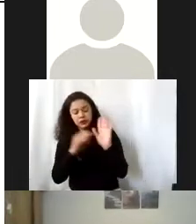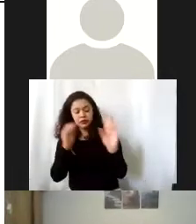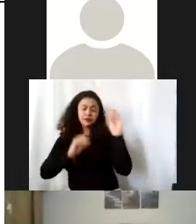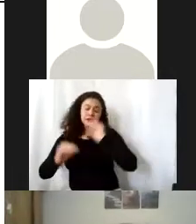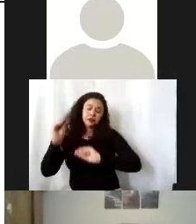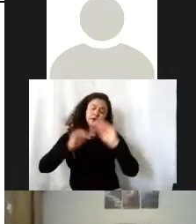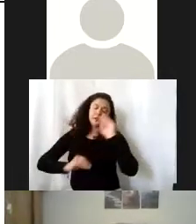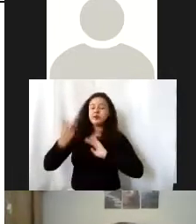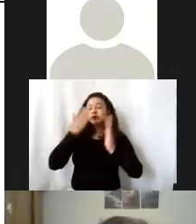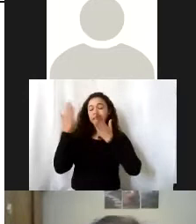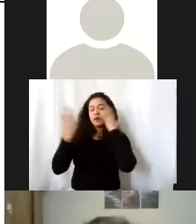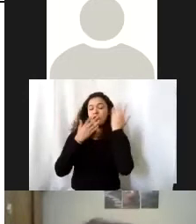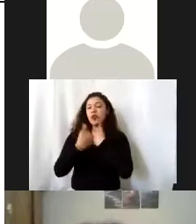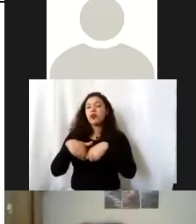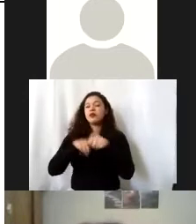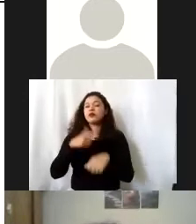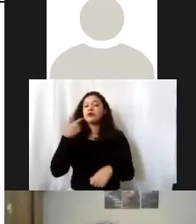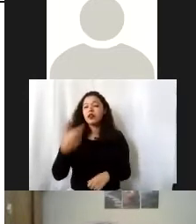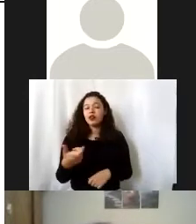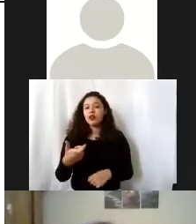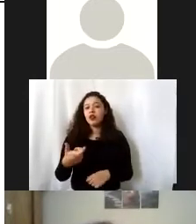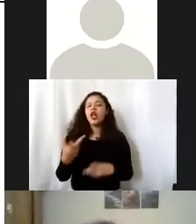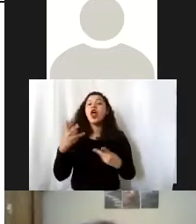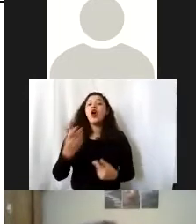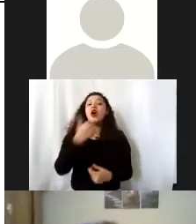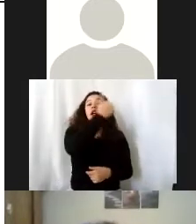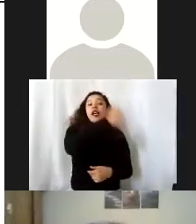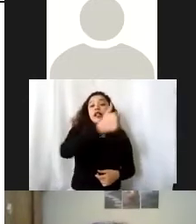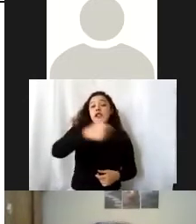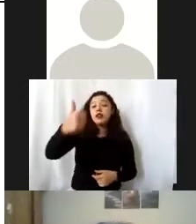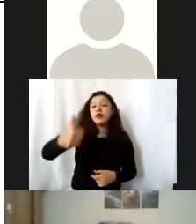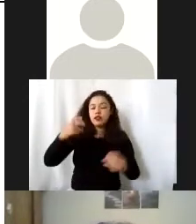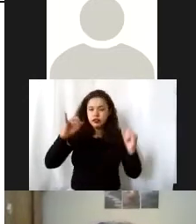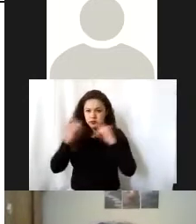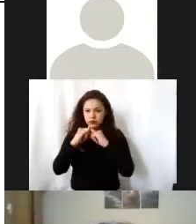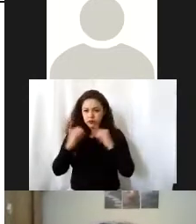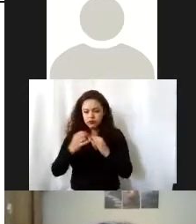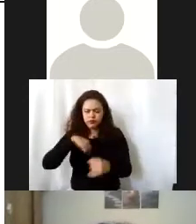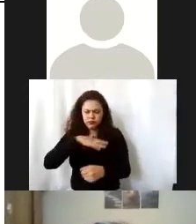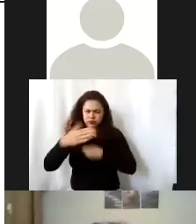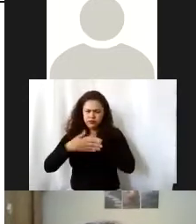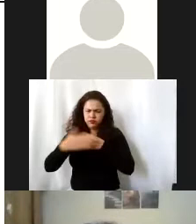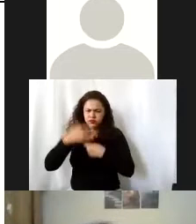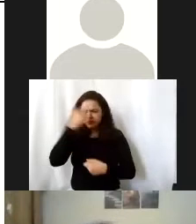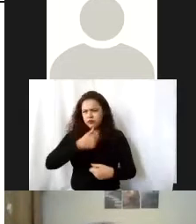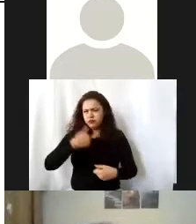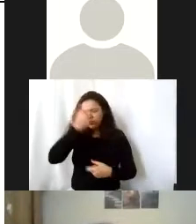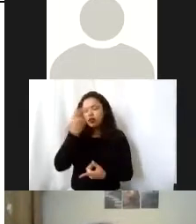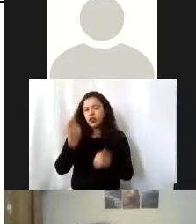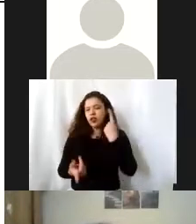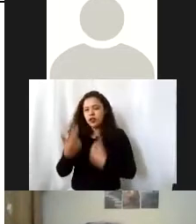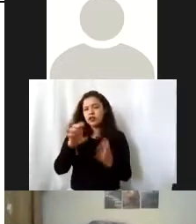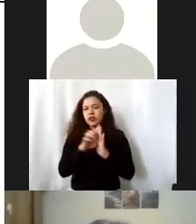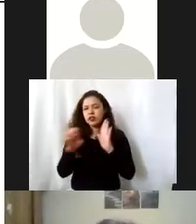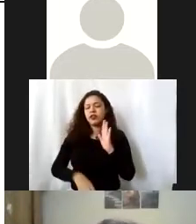estudio socioeconómico, no, cada institución, y lo vamos a ver, sacamos algunos ejemplos, cómo